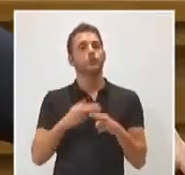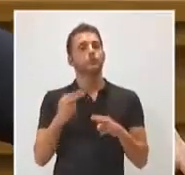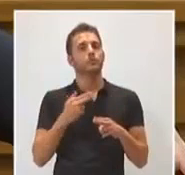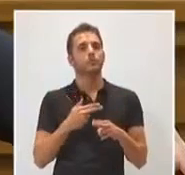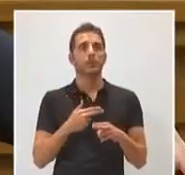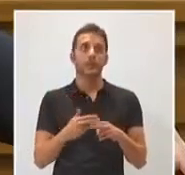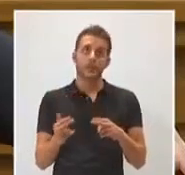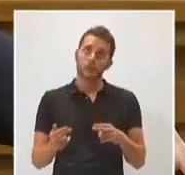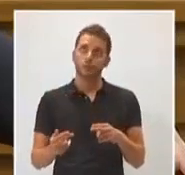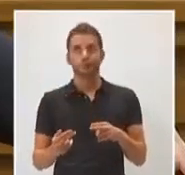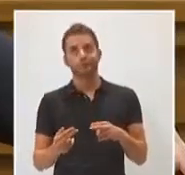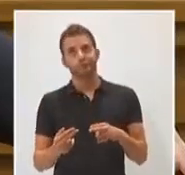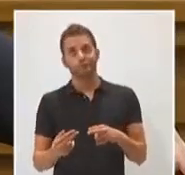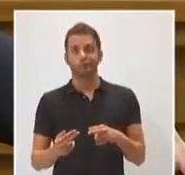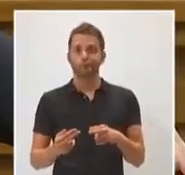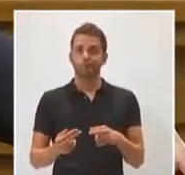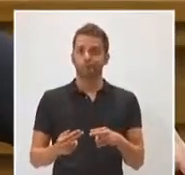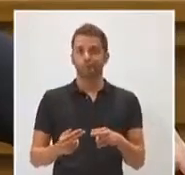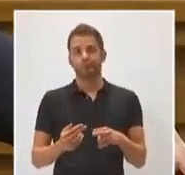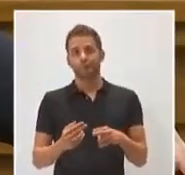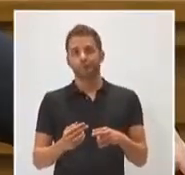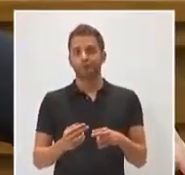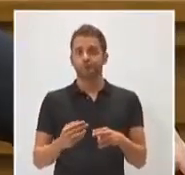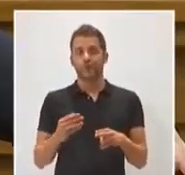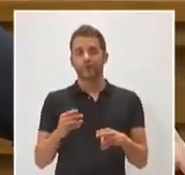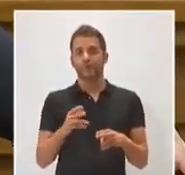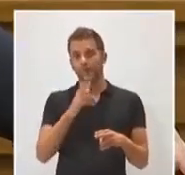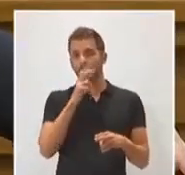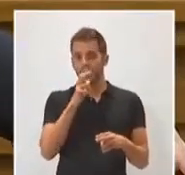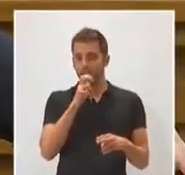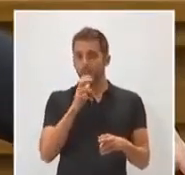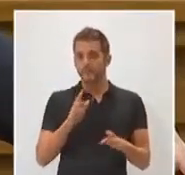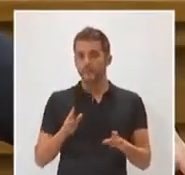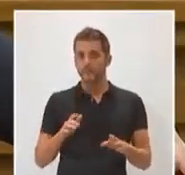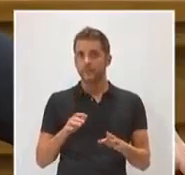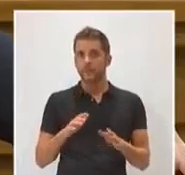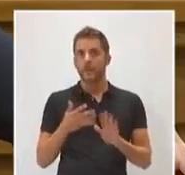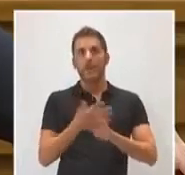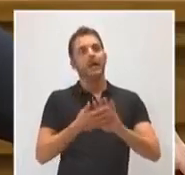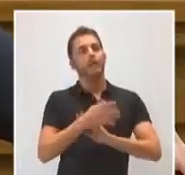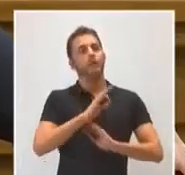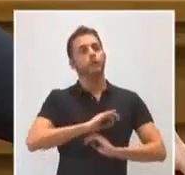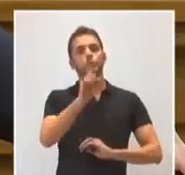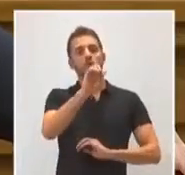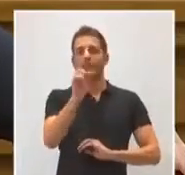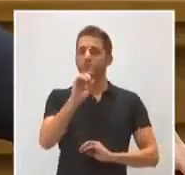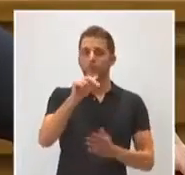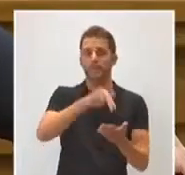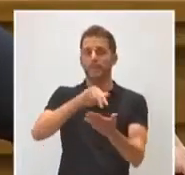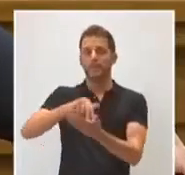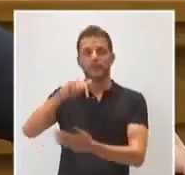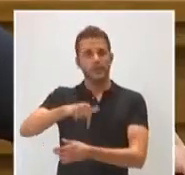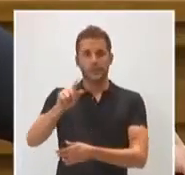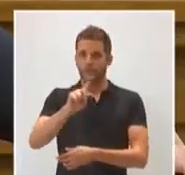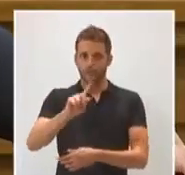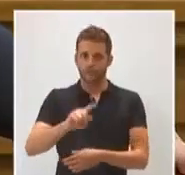bastante erráticos por no decir miserables no hablo de ustedes ni nadie que esté aquí pero